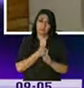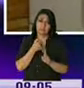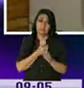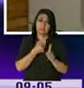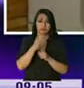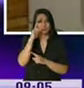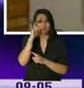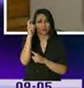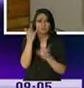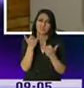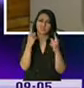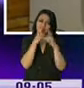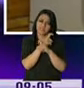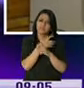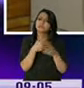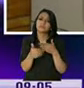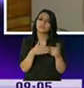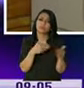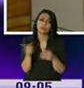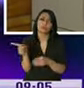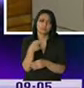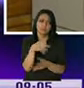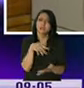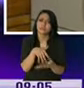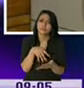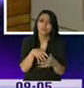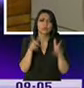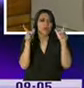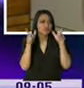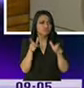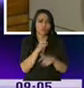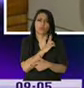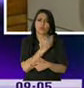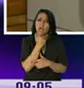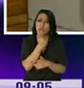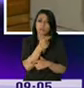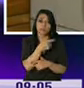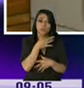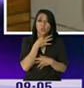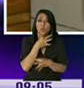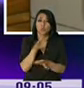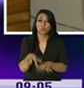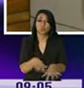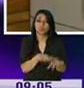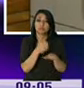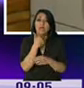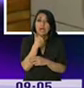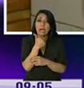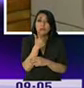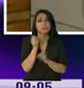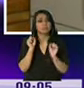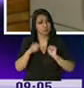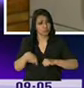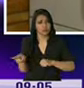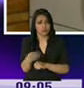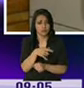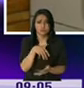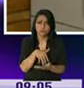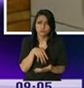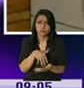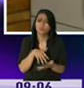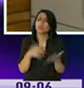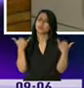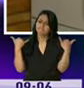está complicado, está difícil, pero nunca es tarde para luchar si te gusta tanto el tema de la computación. Tienes que seguir para